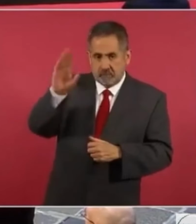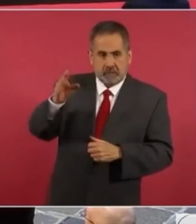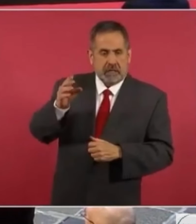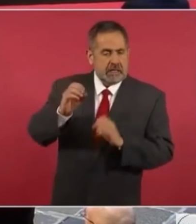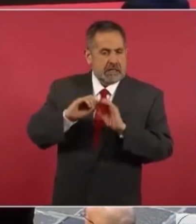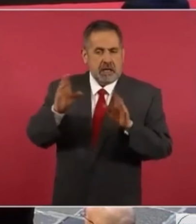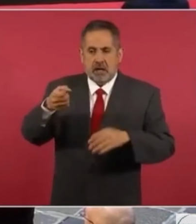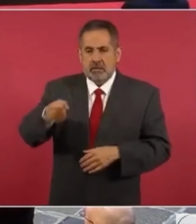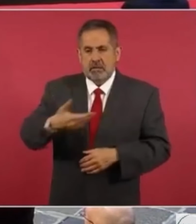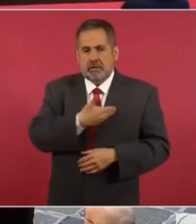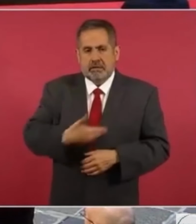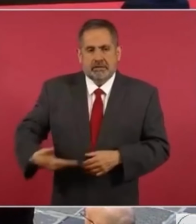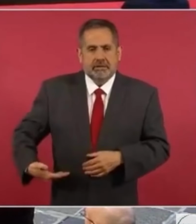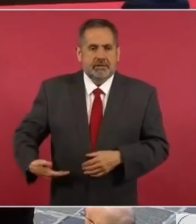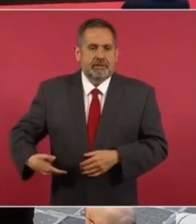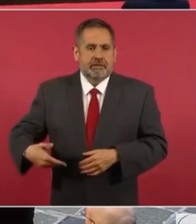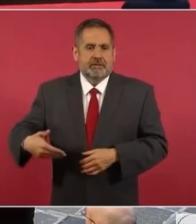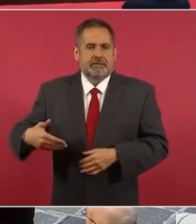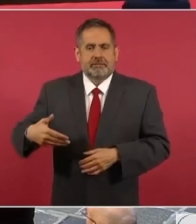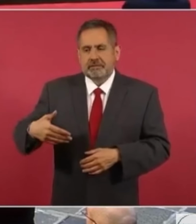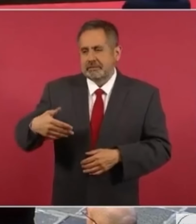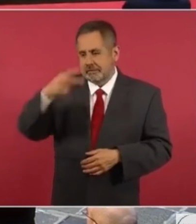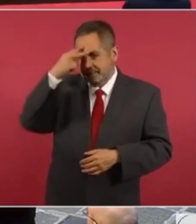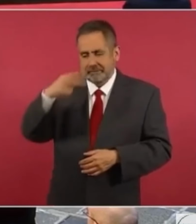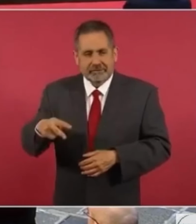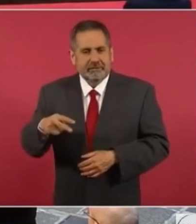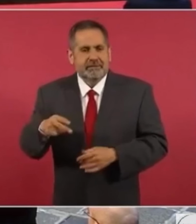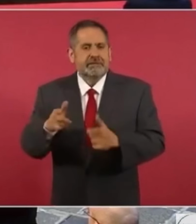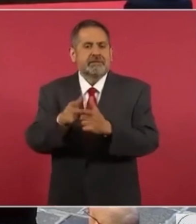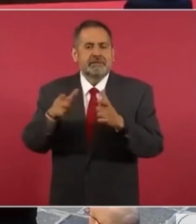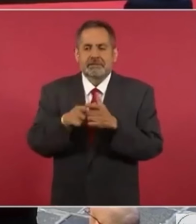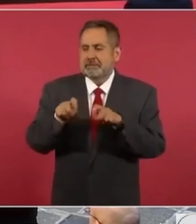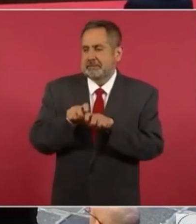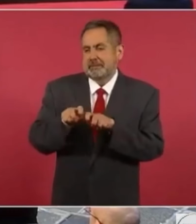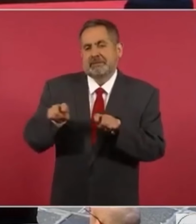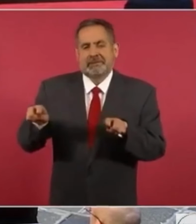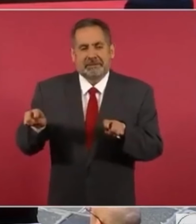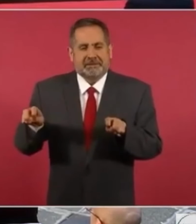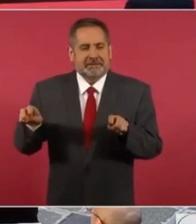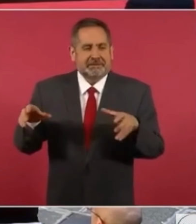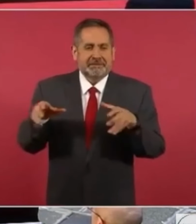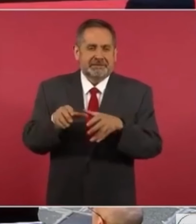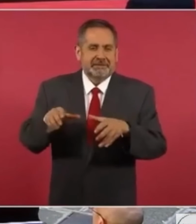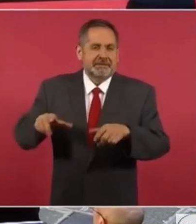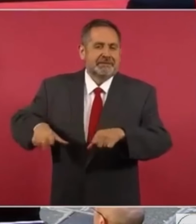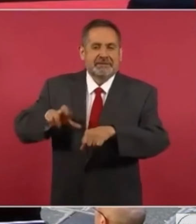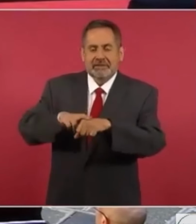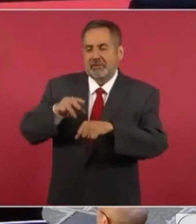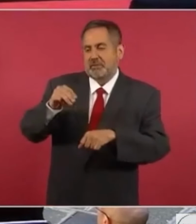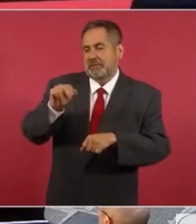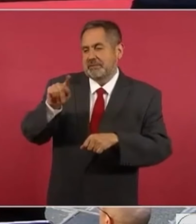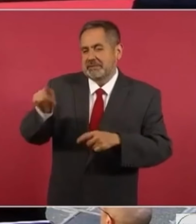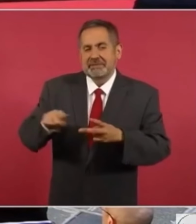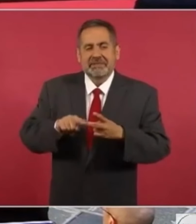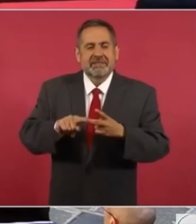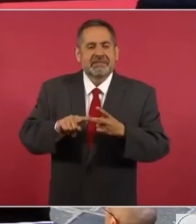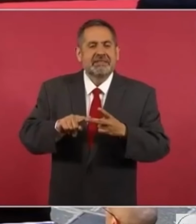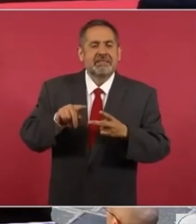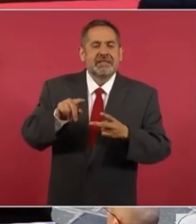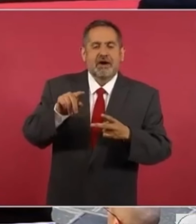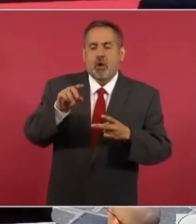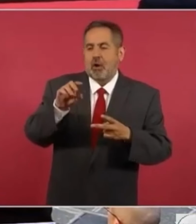al presidente de la República, a los miembros del presidium, gobernador Alejandro Murat, gobernador electo